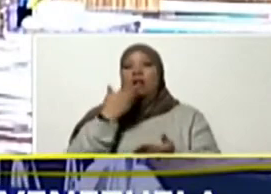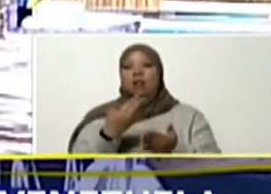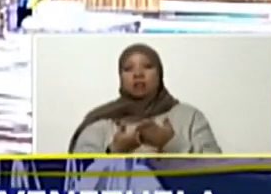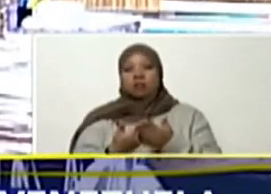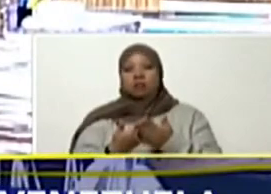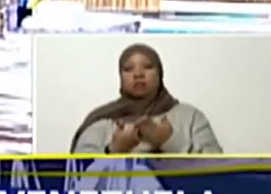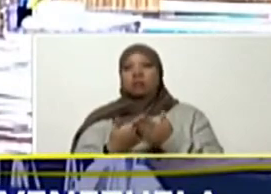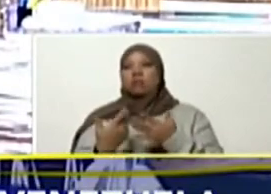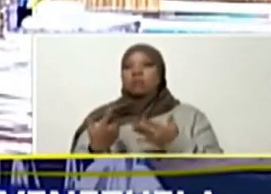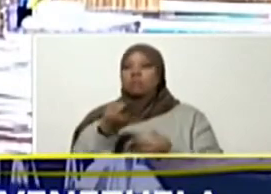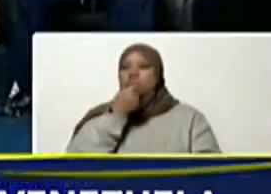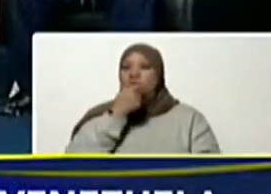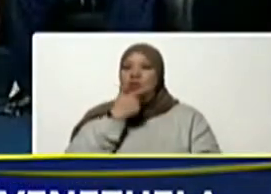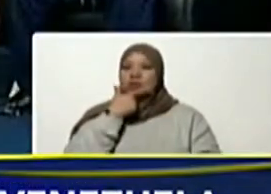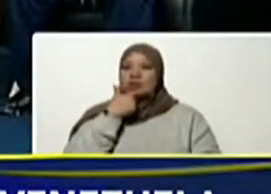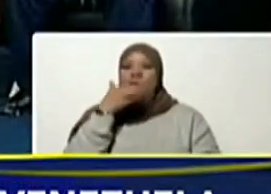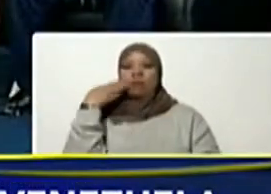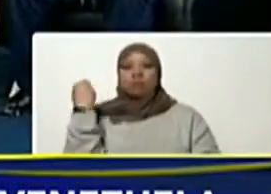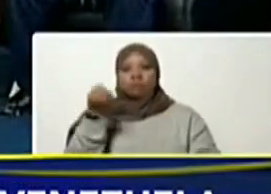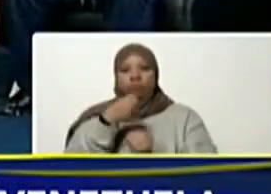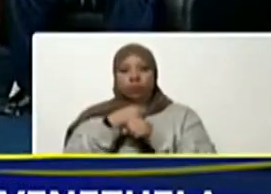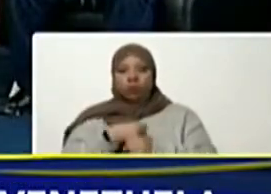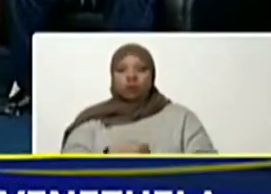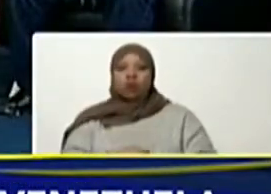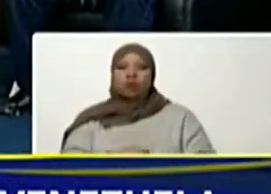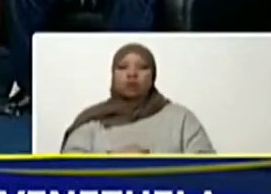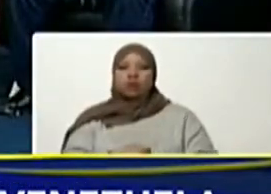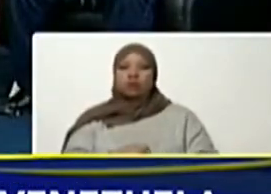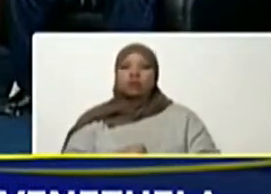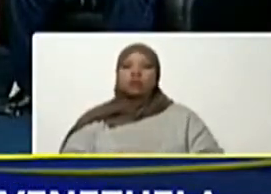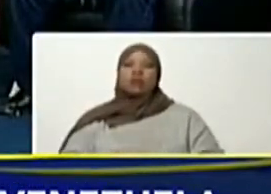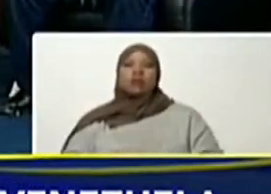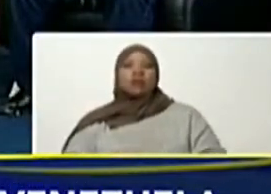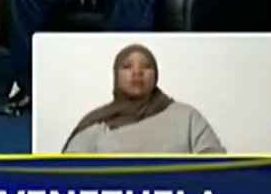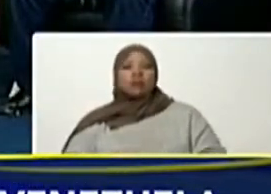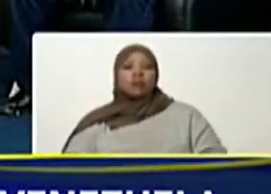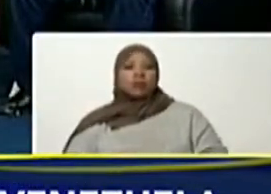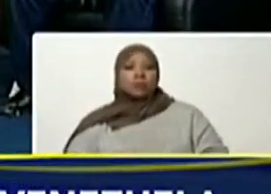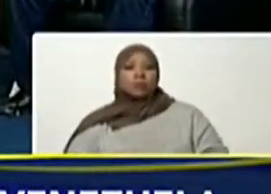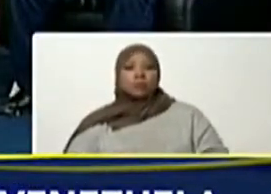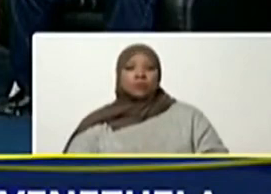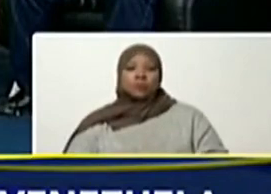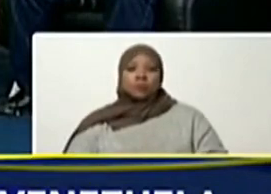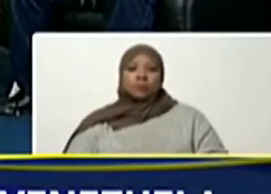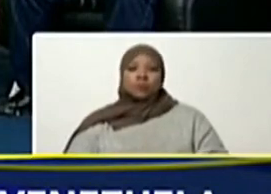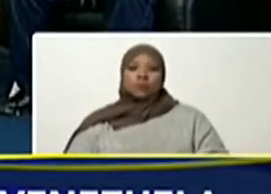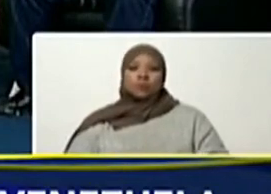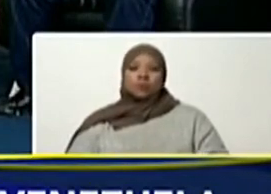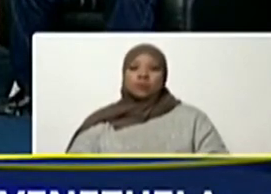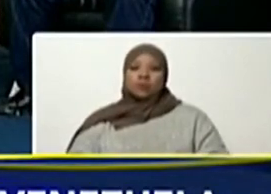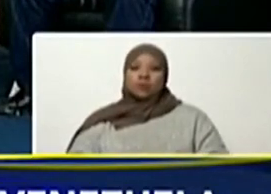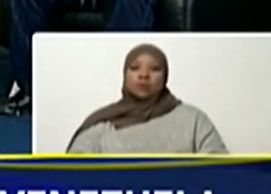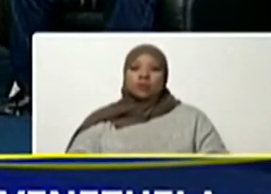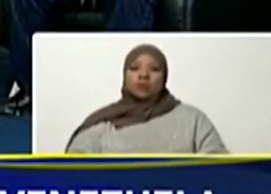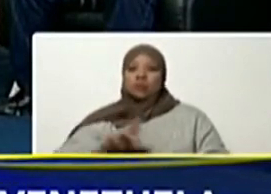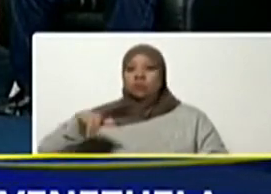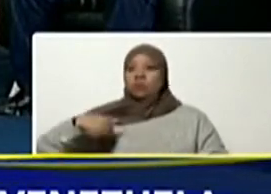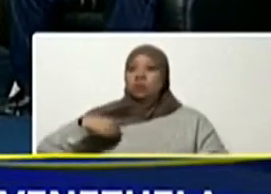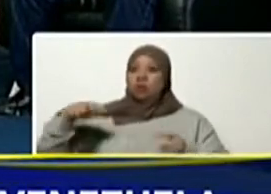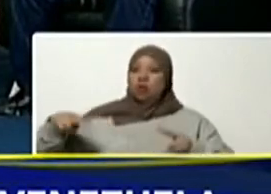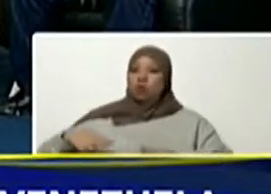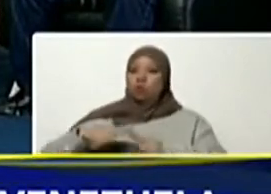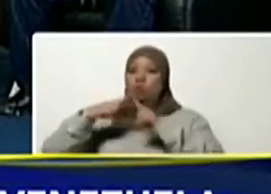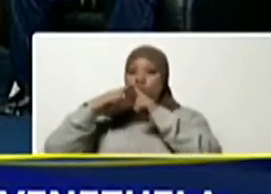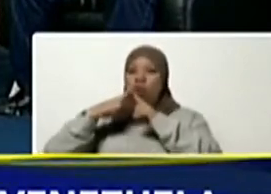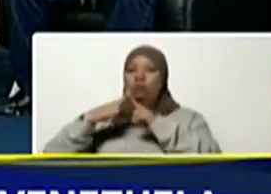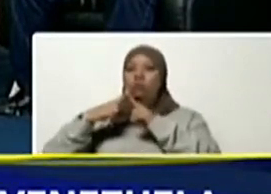un encuentro esperado, siempre durante el mes de noviembre. Lo recuerdo, el encuentro de hace un año